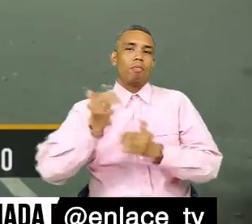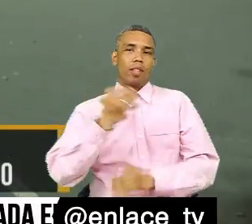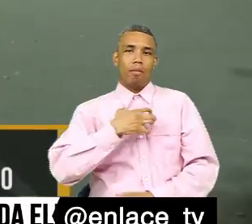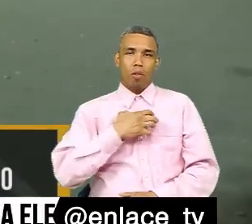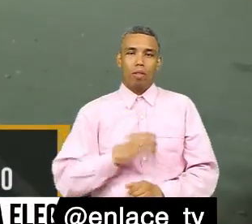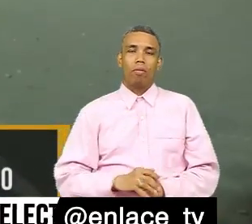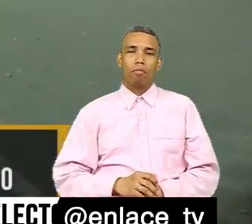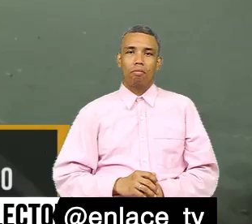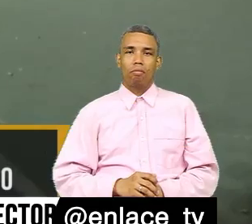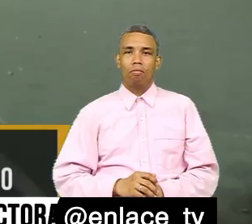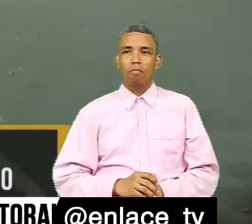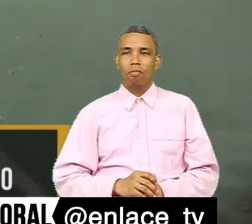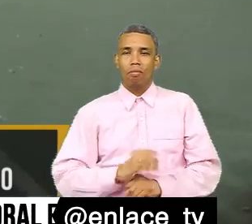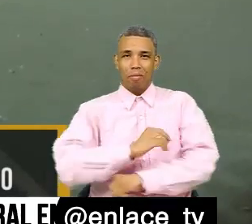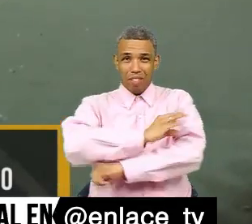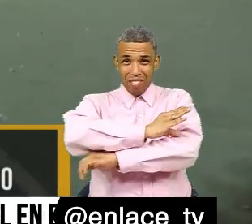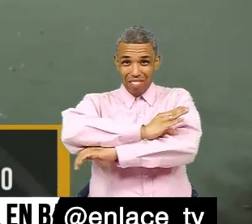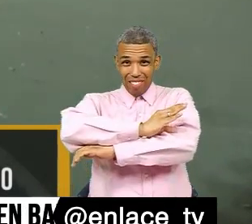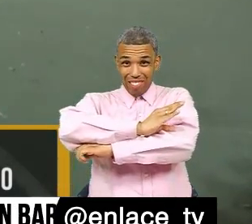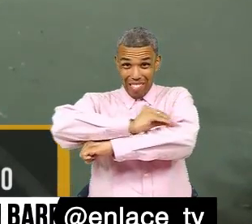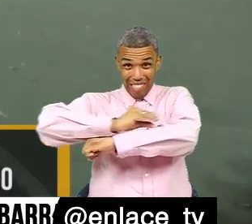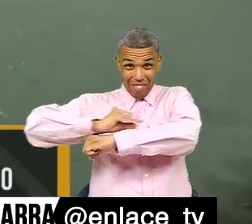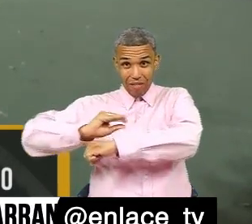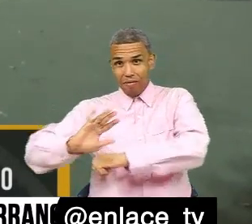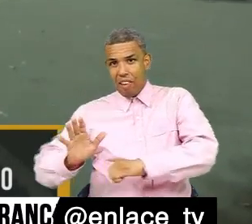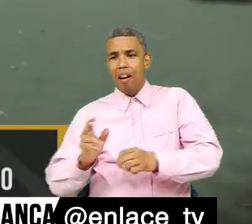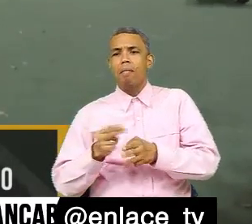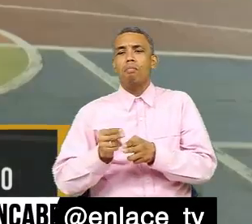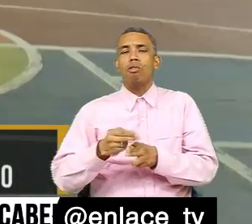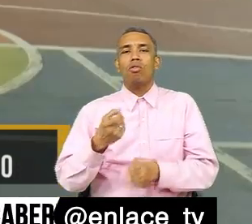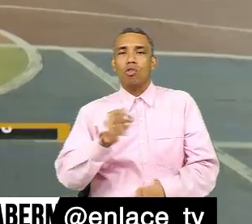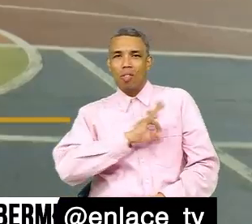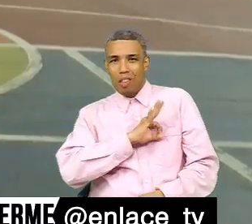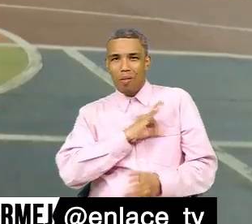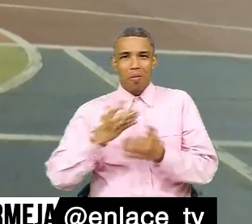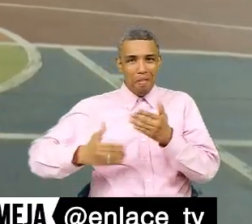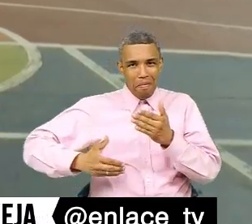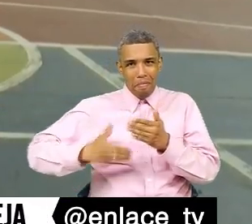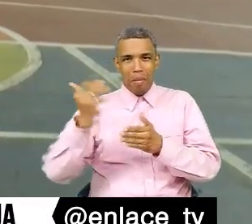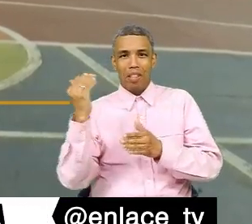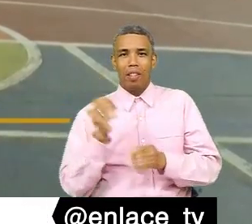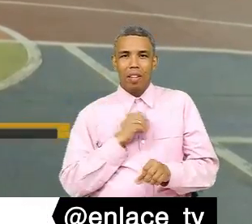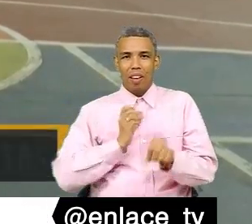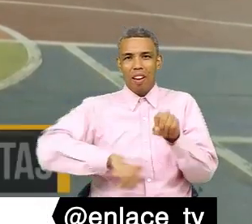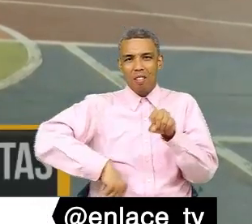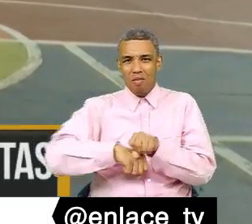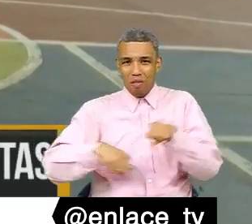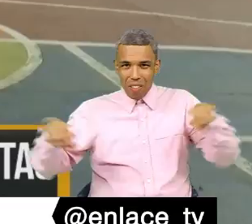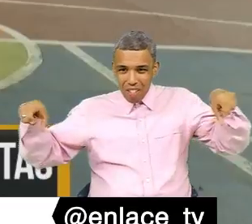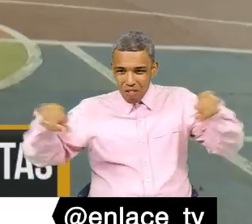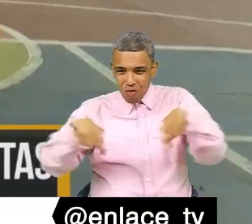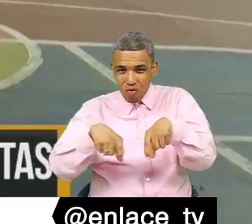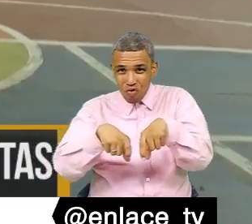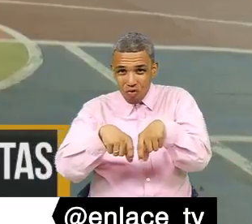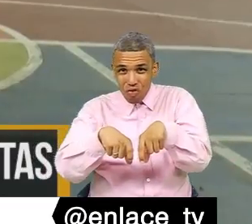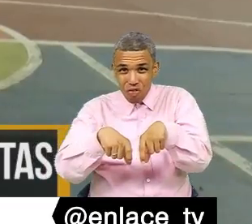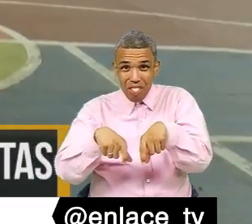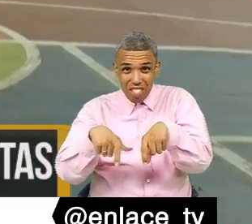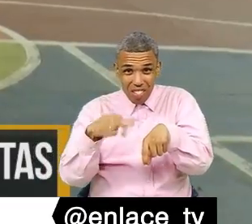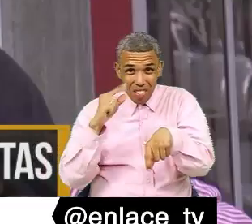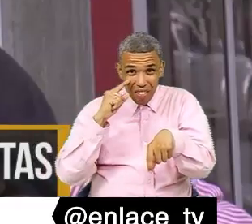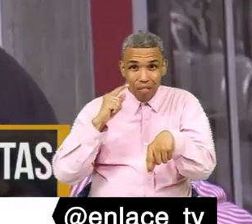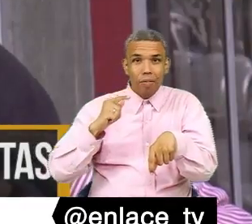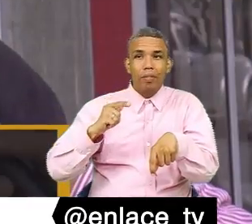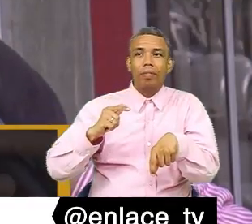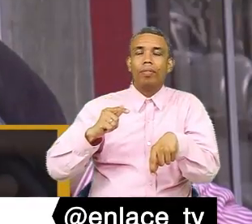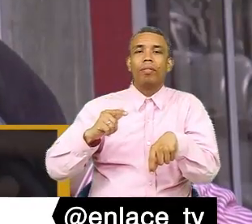nuevo torneo promueve el referee en la Comuna 4 de la ciudad, Barrio El Castillo, Parque Tapias. Se trata del torneo de banquitas, ramas masculina y femenina. Sí, vamos a abrir las